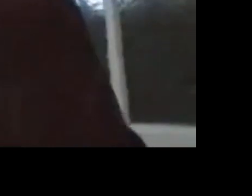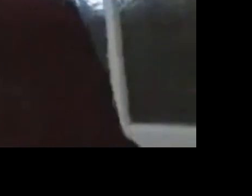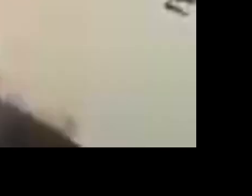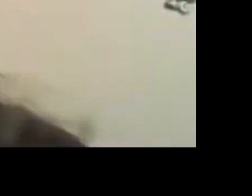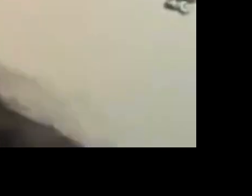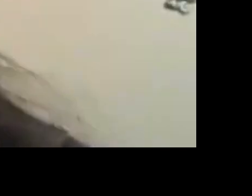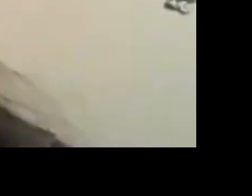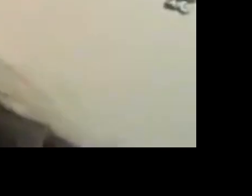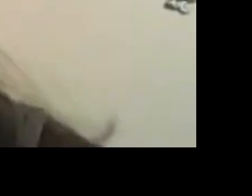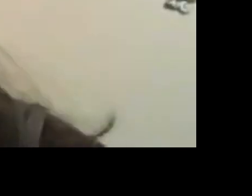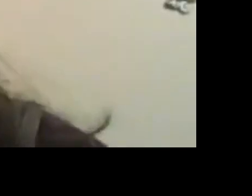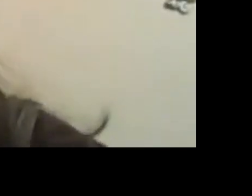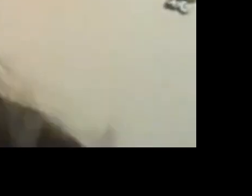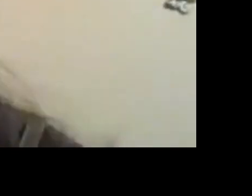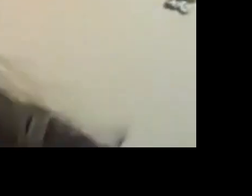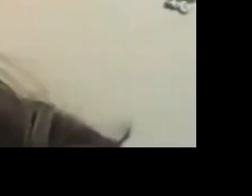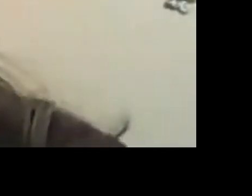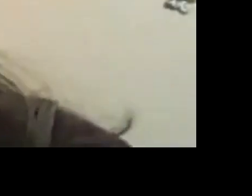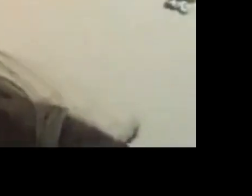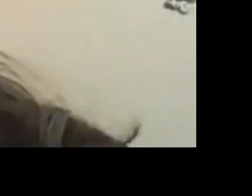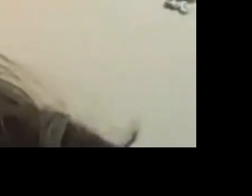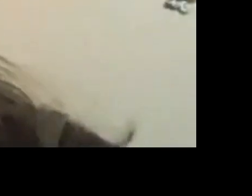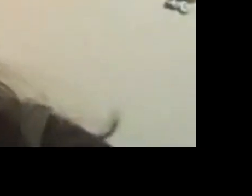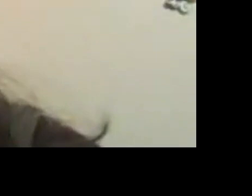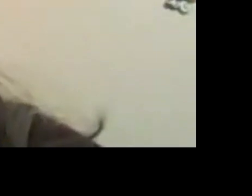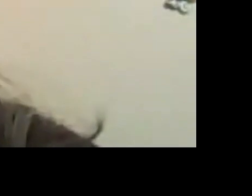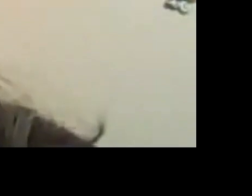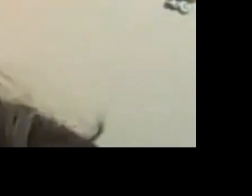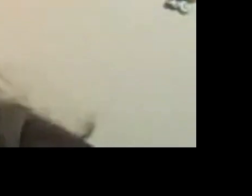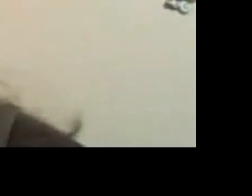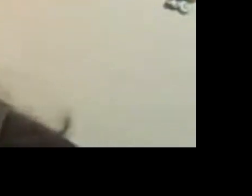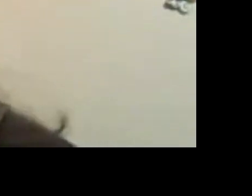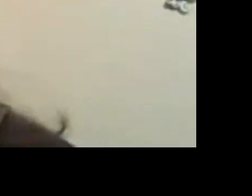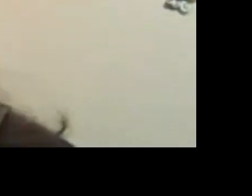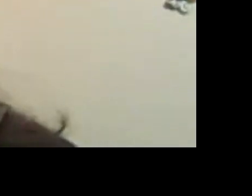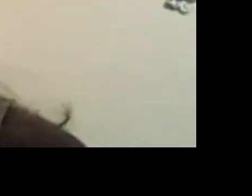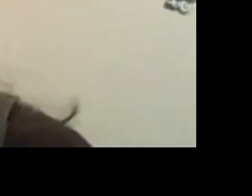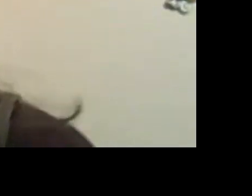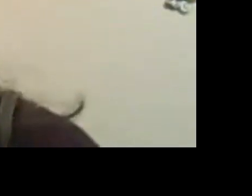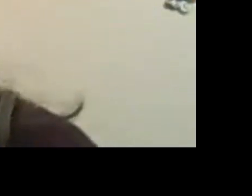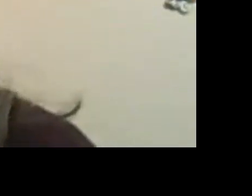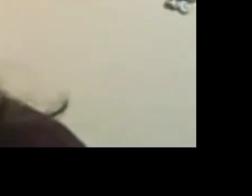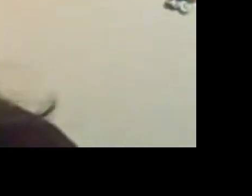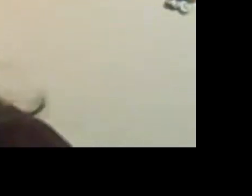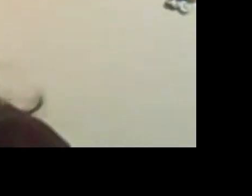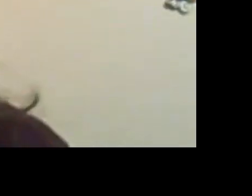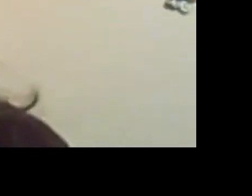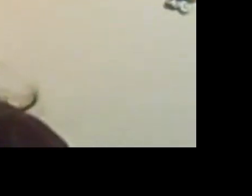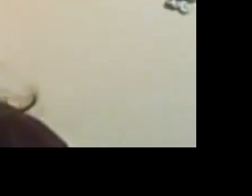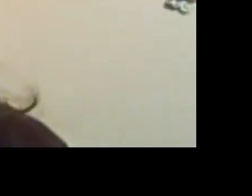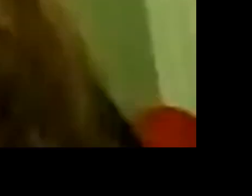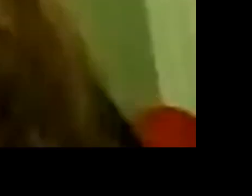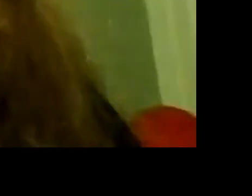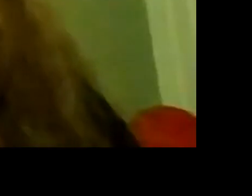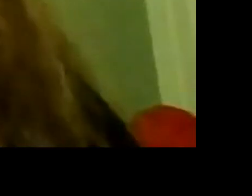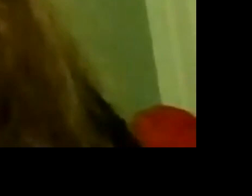Bueno, yo por aquí no tengo más preguntas. Yo tampoco. Las que